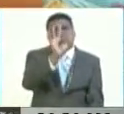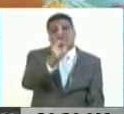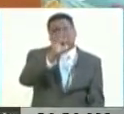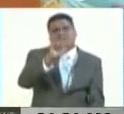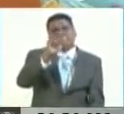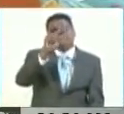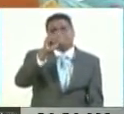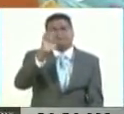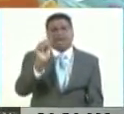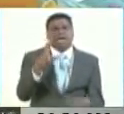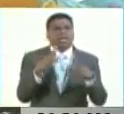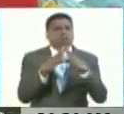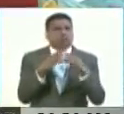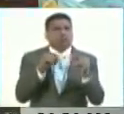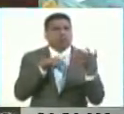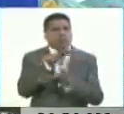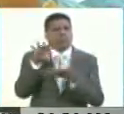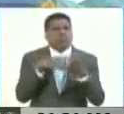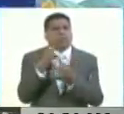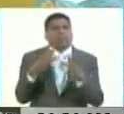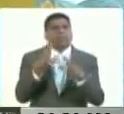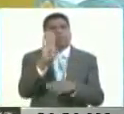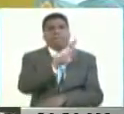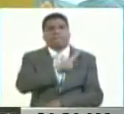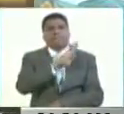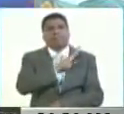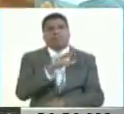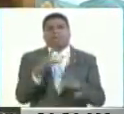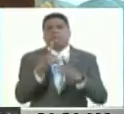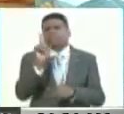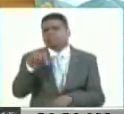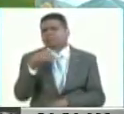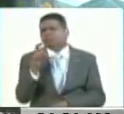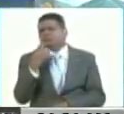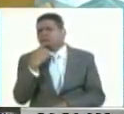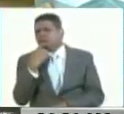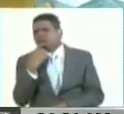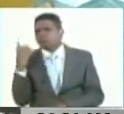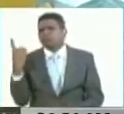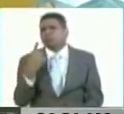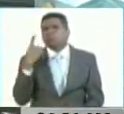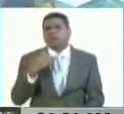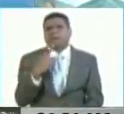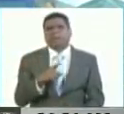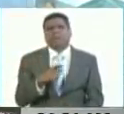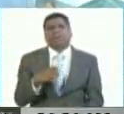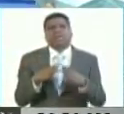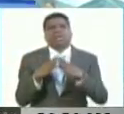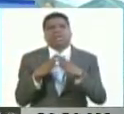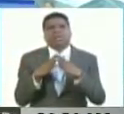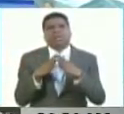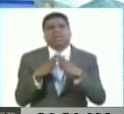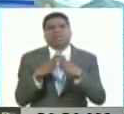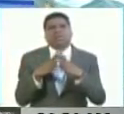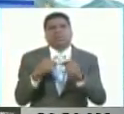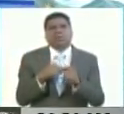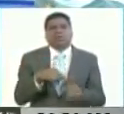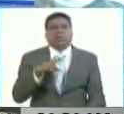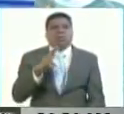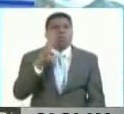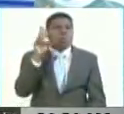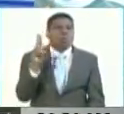haya colapsado como colapsó por cuestiones propias, que haya sido un sabotaje, sino simplemente se toma en cuenta todo lo que es la sobreutilización de